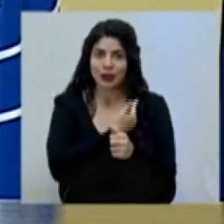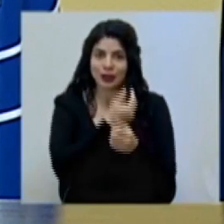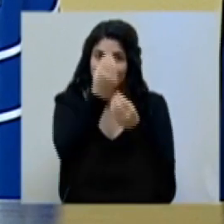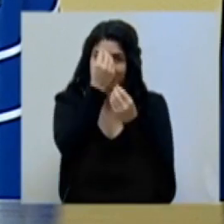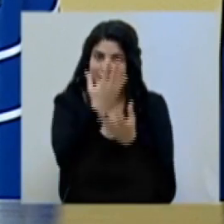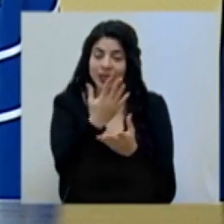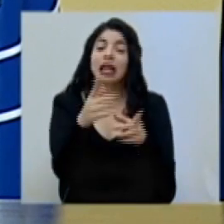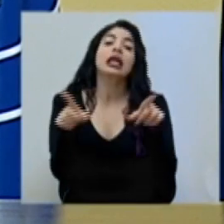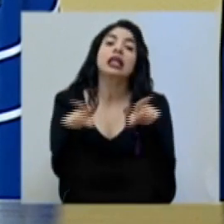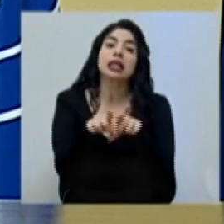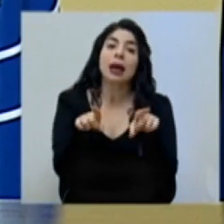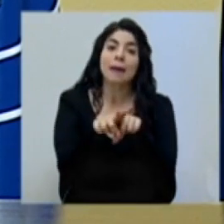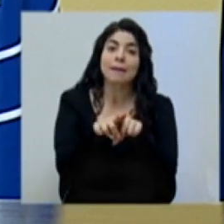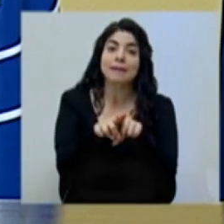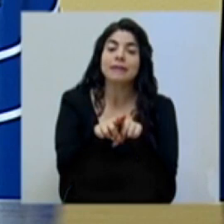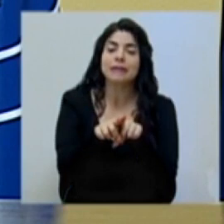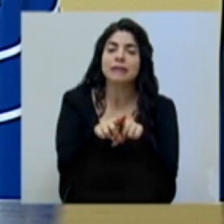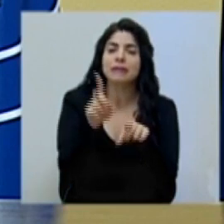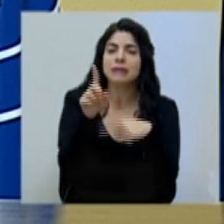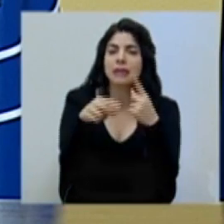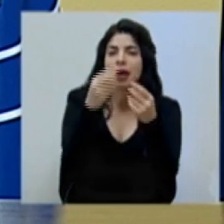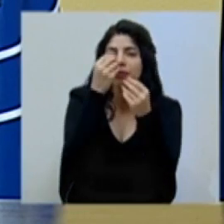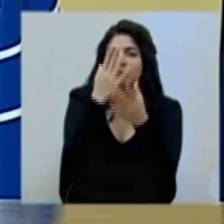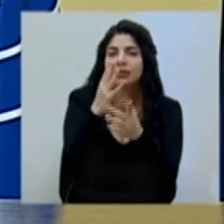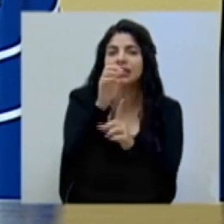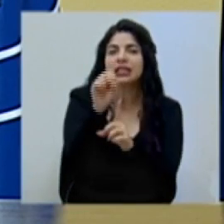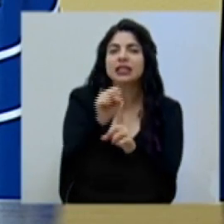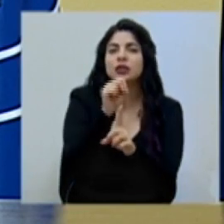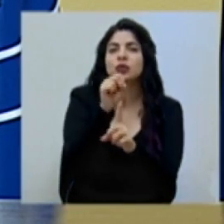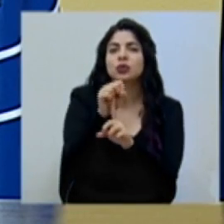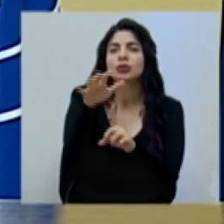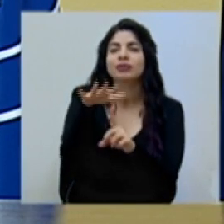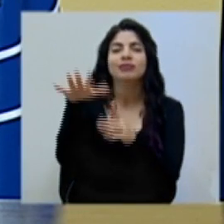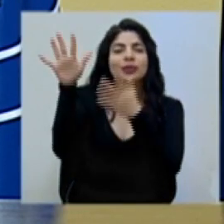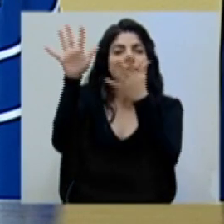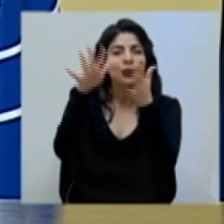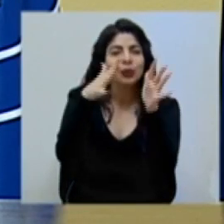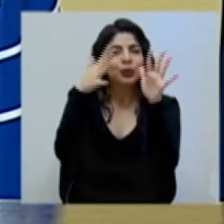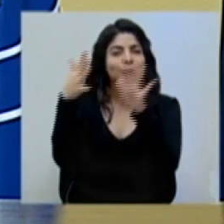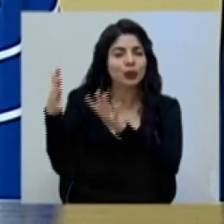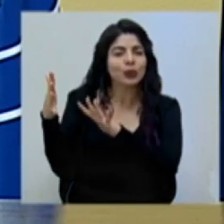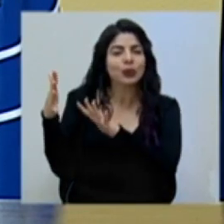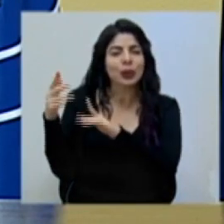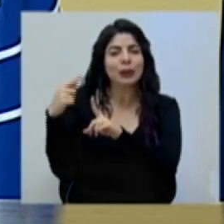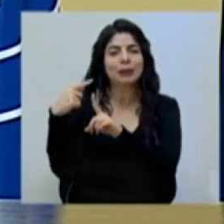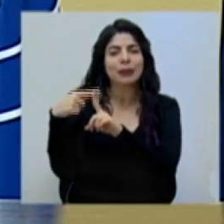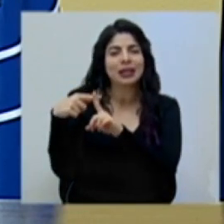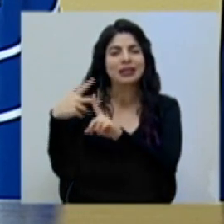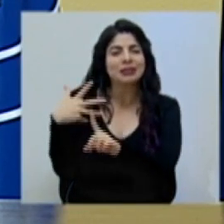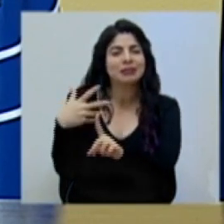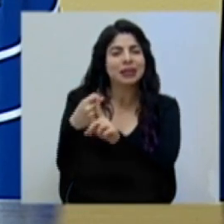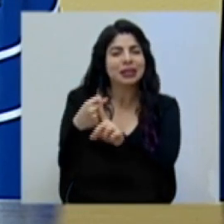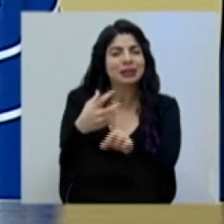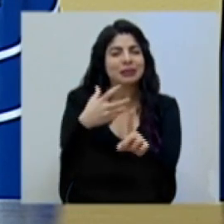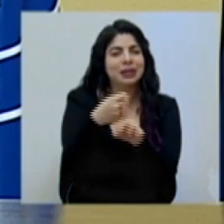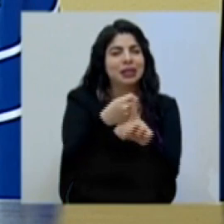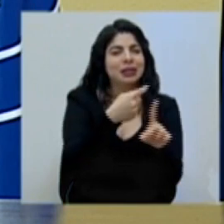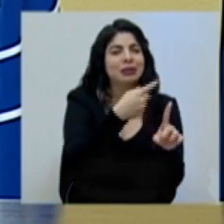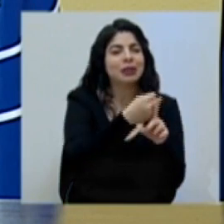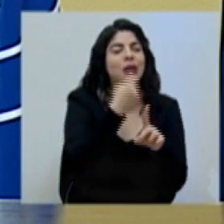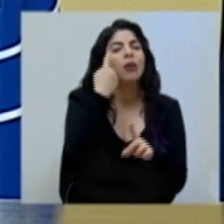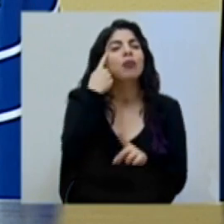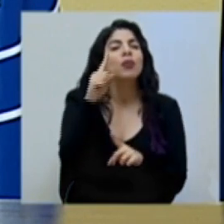también haremos mención a la situación del estado del tiempo y los impactos de